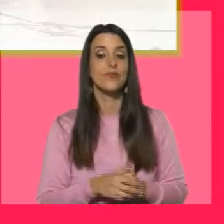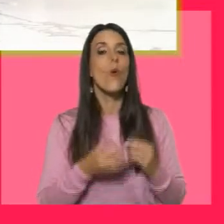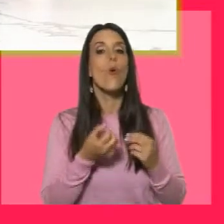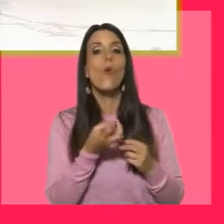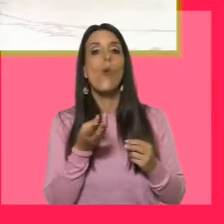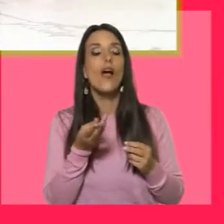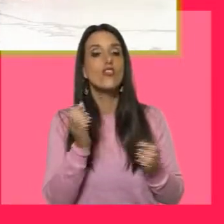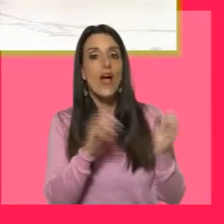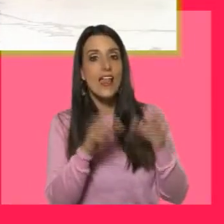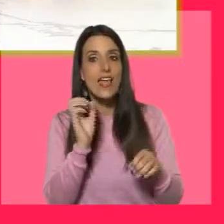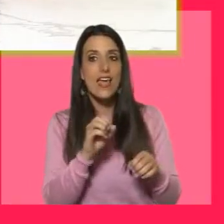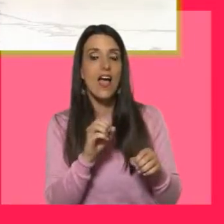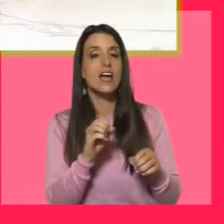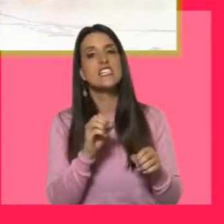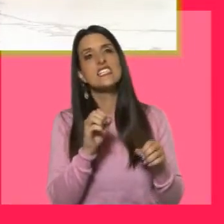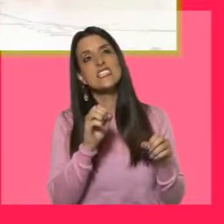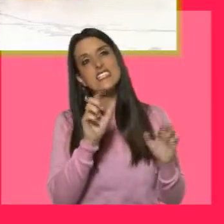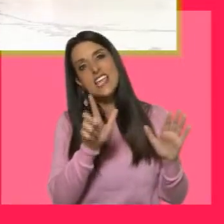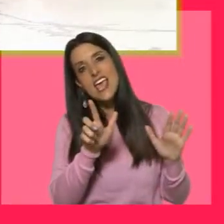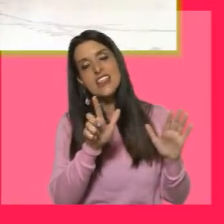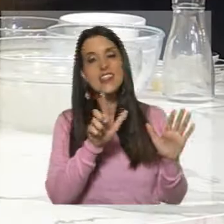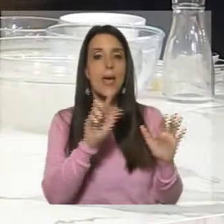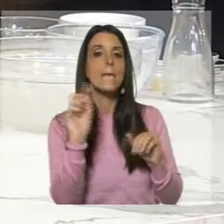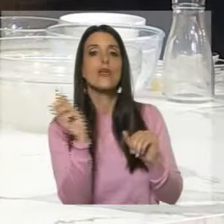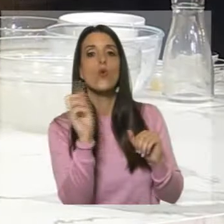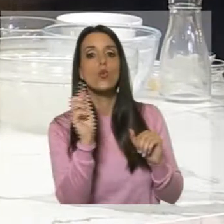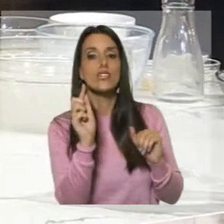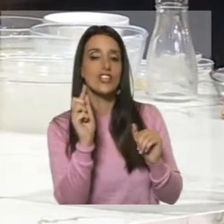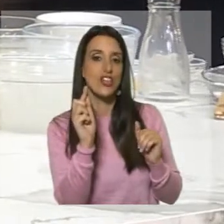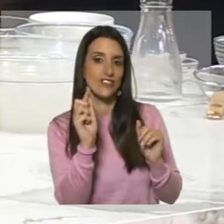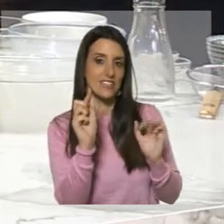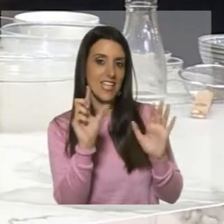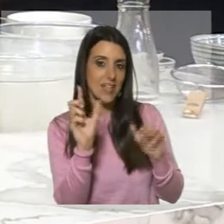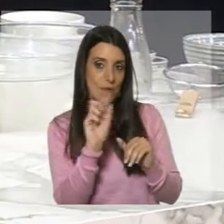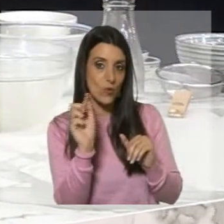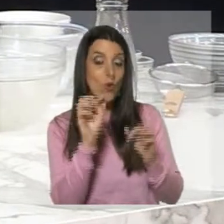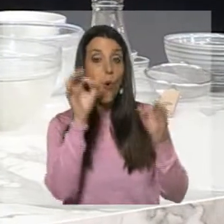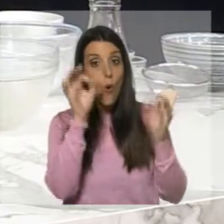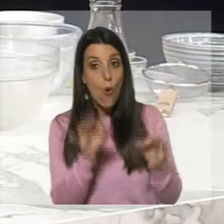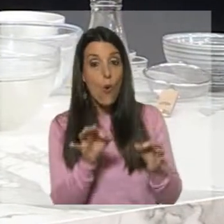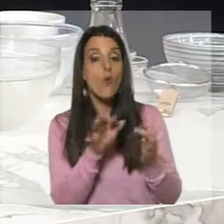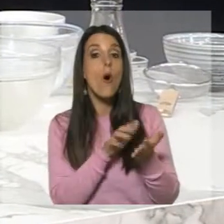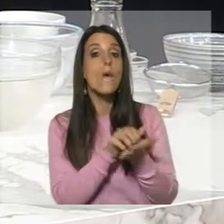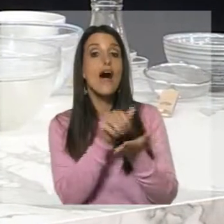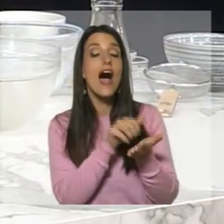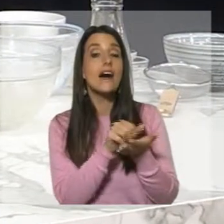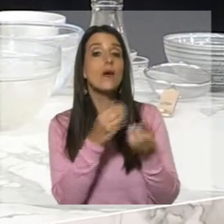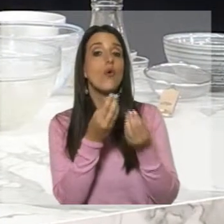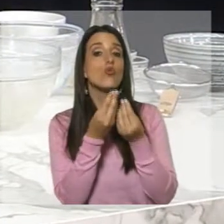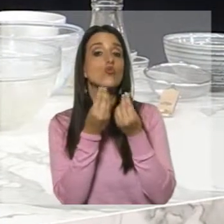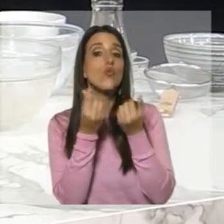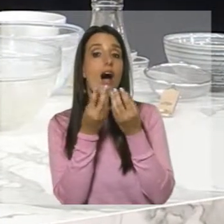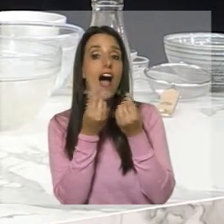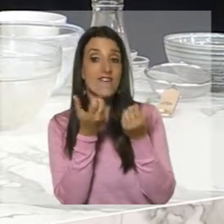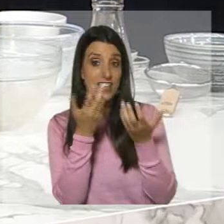vas a dar? Como te dije, unos 7 minutitos le vas a dar cariño. Es una masa que queda como muy, muy, muy suavecita. ¿Querés